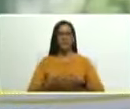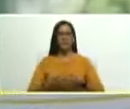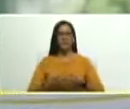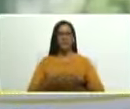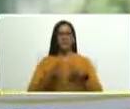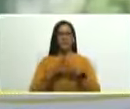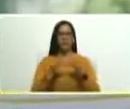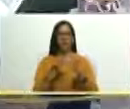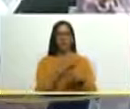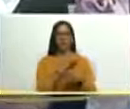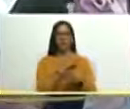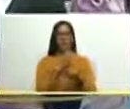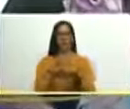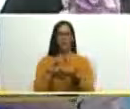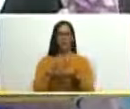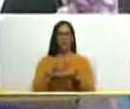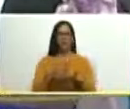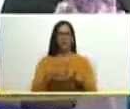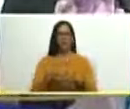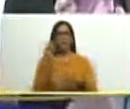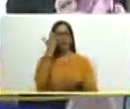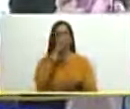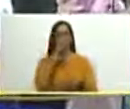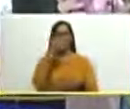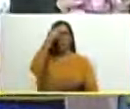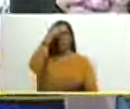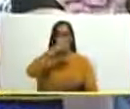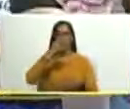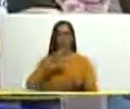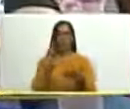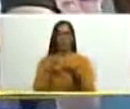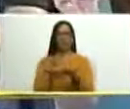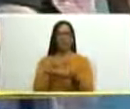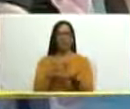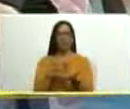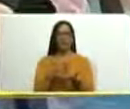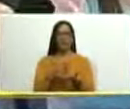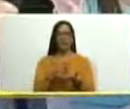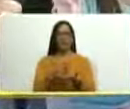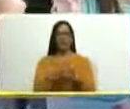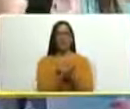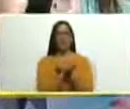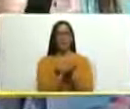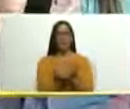todas las autoridades que están aquí y a este hermoso pueblo que se encuentra aquí con usted, que lo ama.